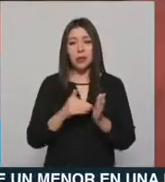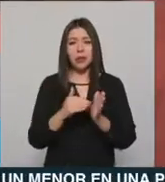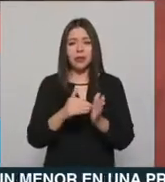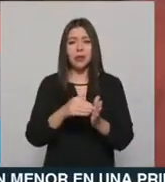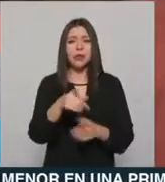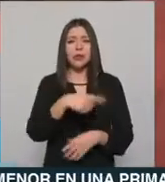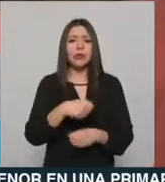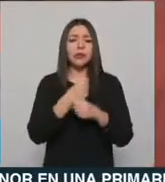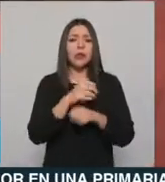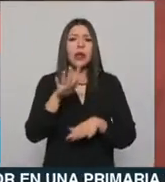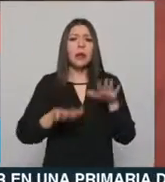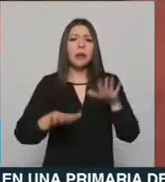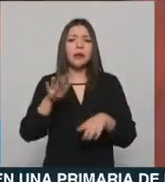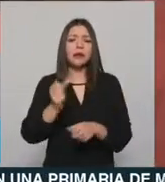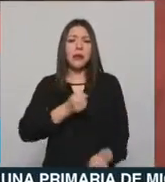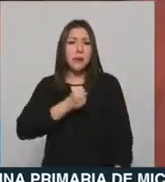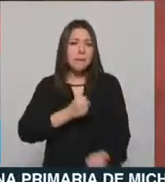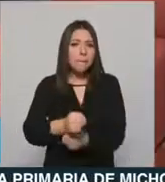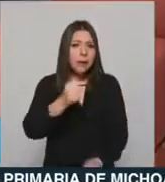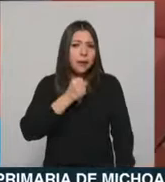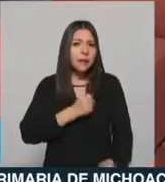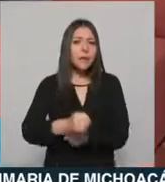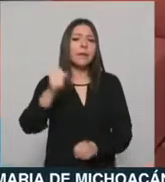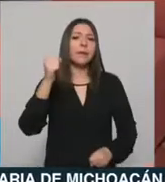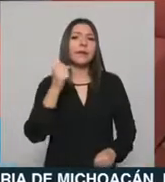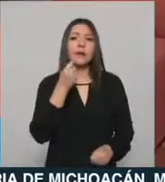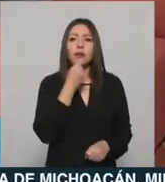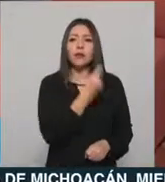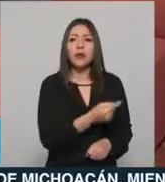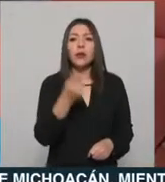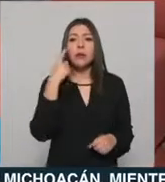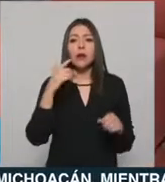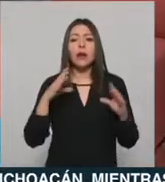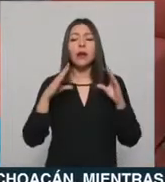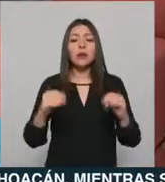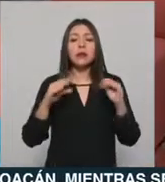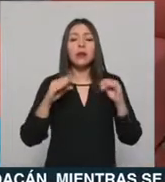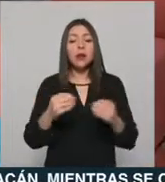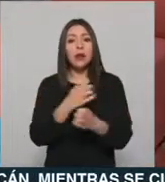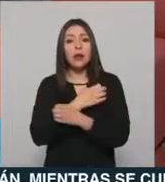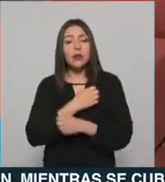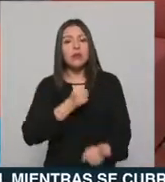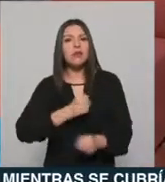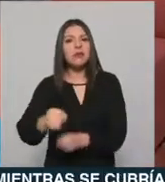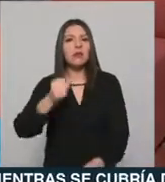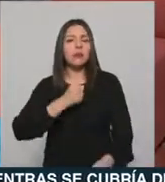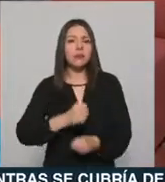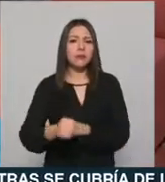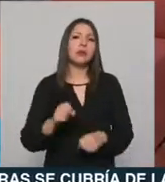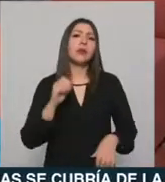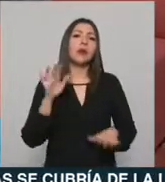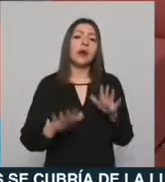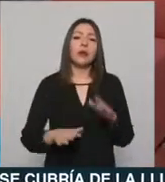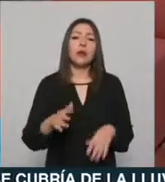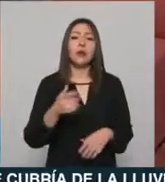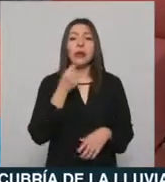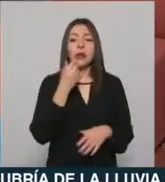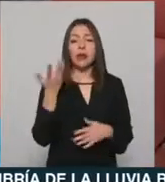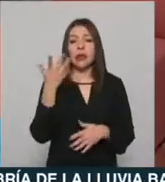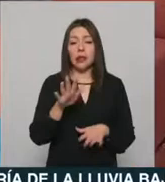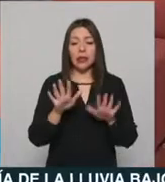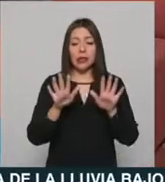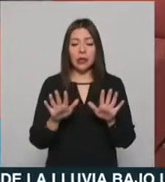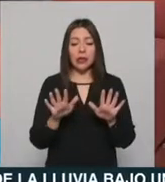sido víctimas de maltrato, golpes, bajo el argumento educativo. Justifica que 8 de cada 10 niños que son víctimas de abuso